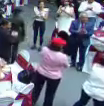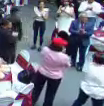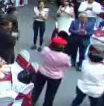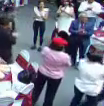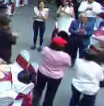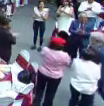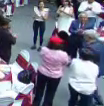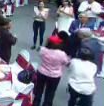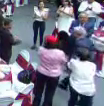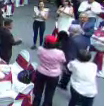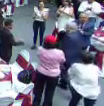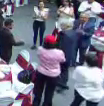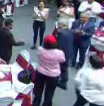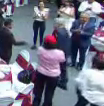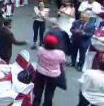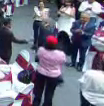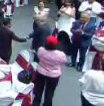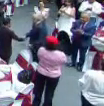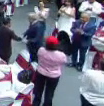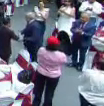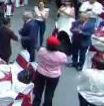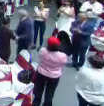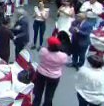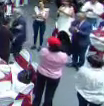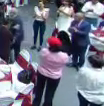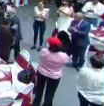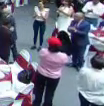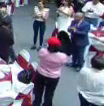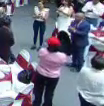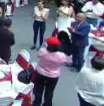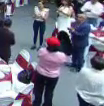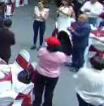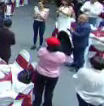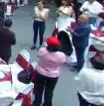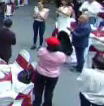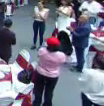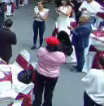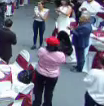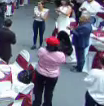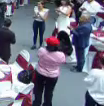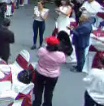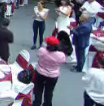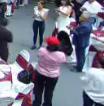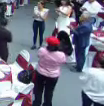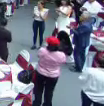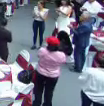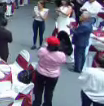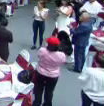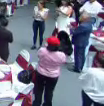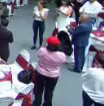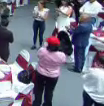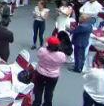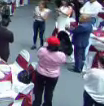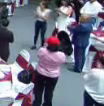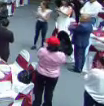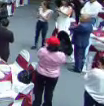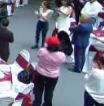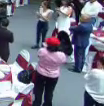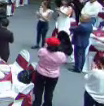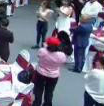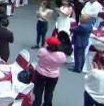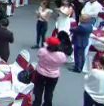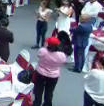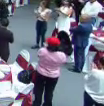En estos momentos, arriba a este recinto, el presidente constitucional de los Estados Unidos mexicanos,